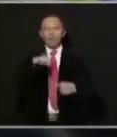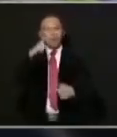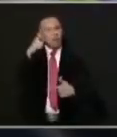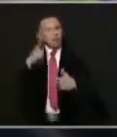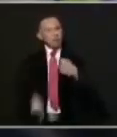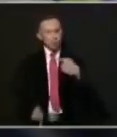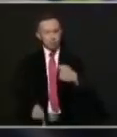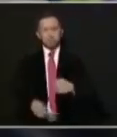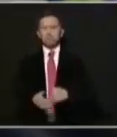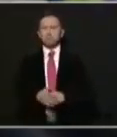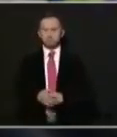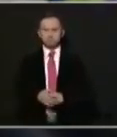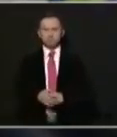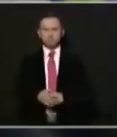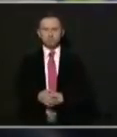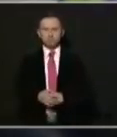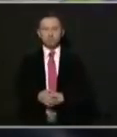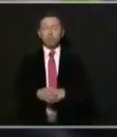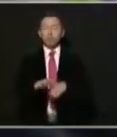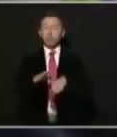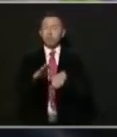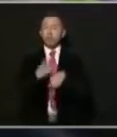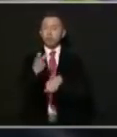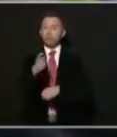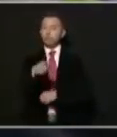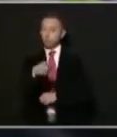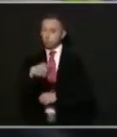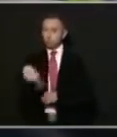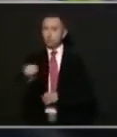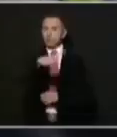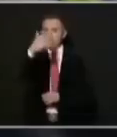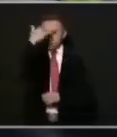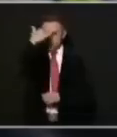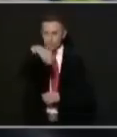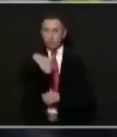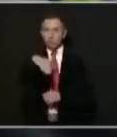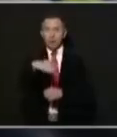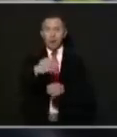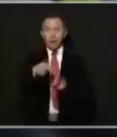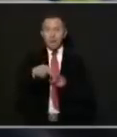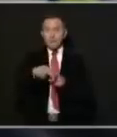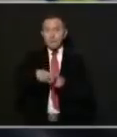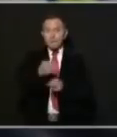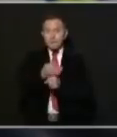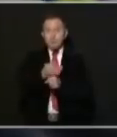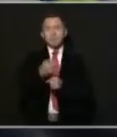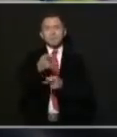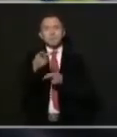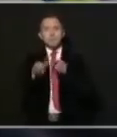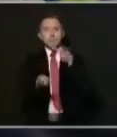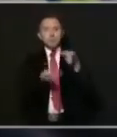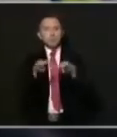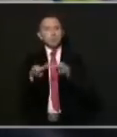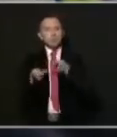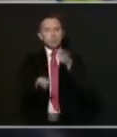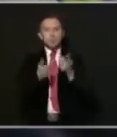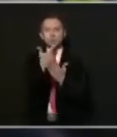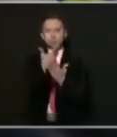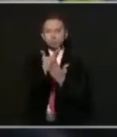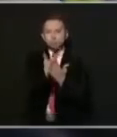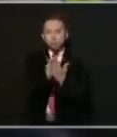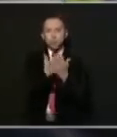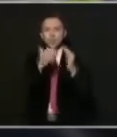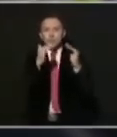muchos de ustedes lo saben, se está levantando un censo, casa por casa,